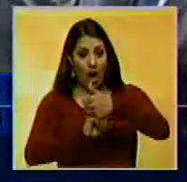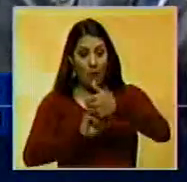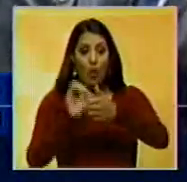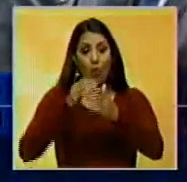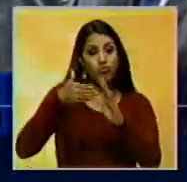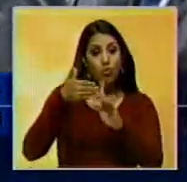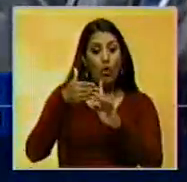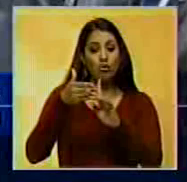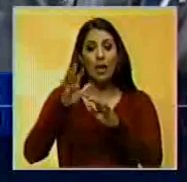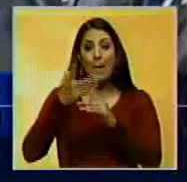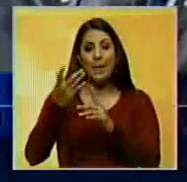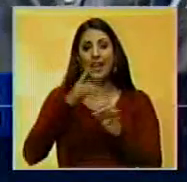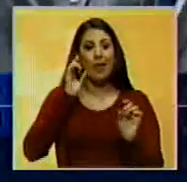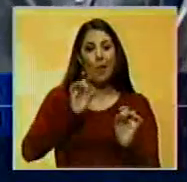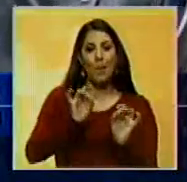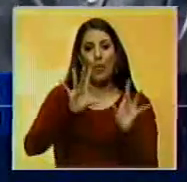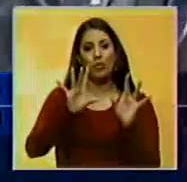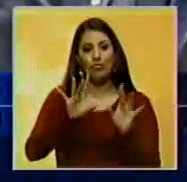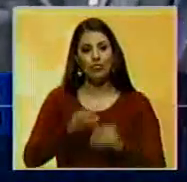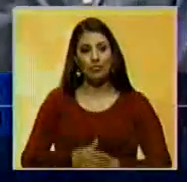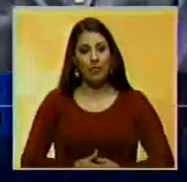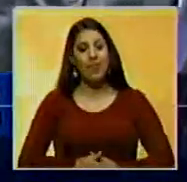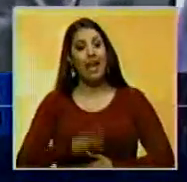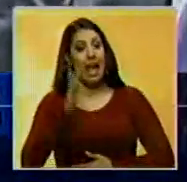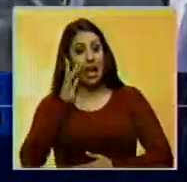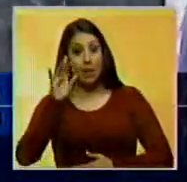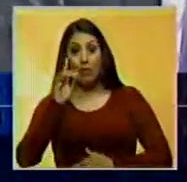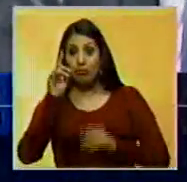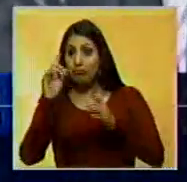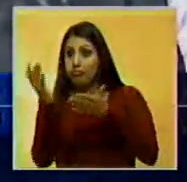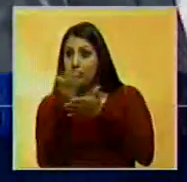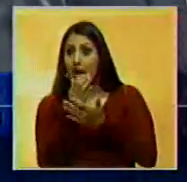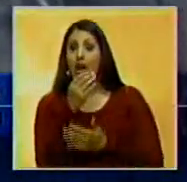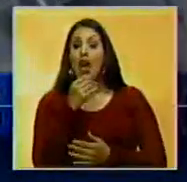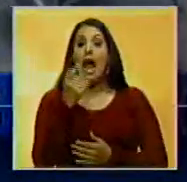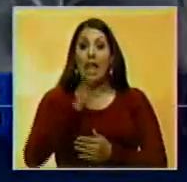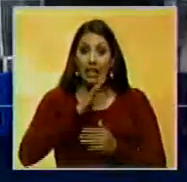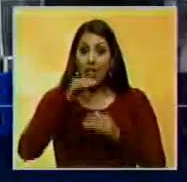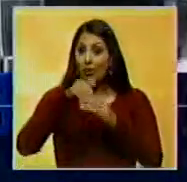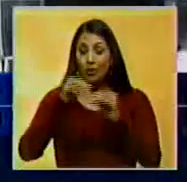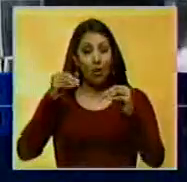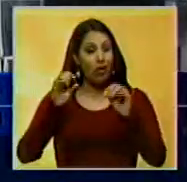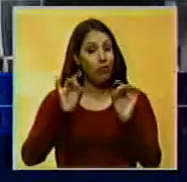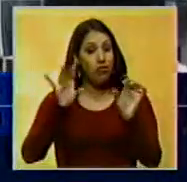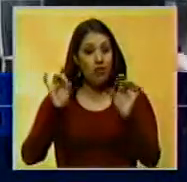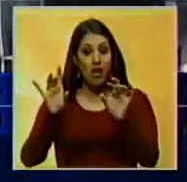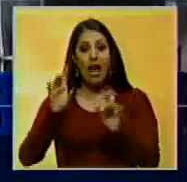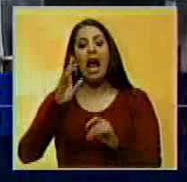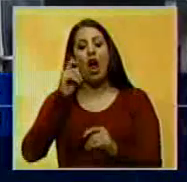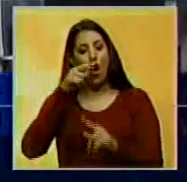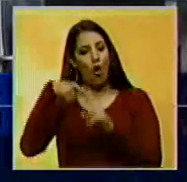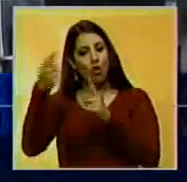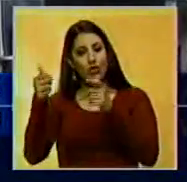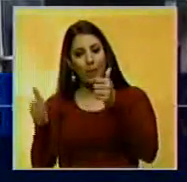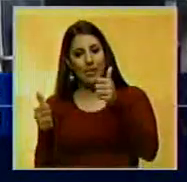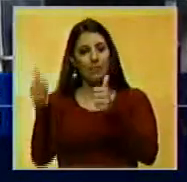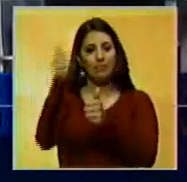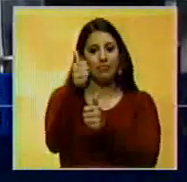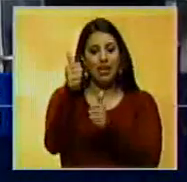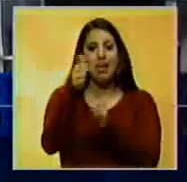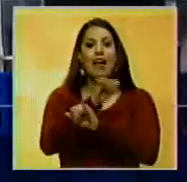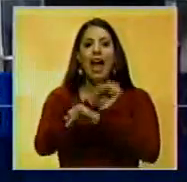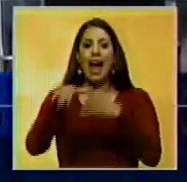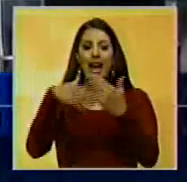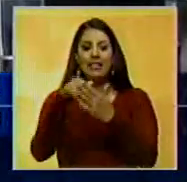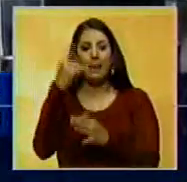contra para que su mandato sea interrumpido de ser así el presidente interino de Brasil Michel temer completará el periodo presidencial hasta